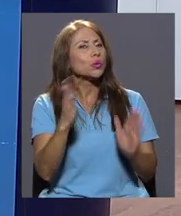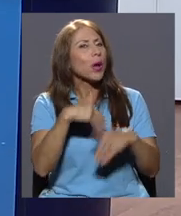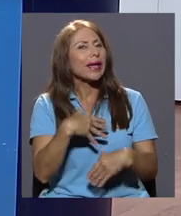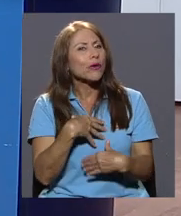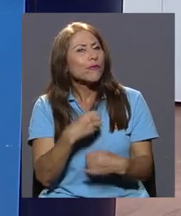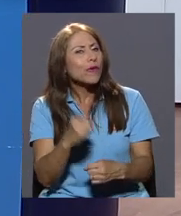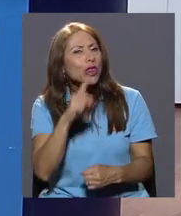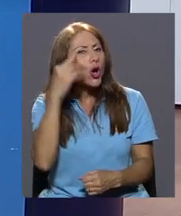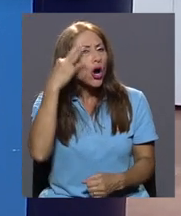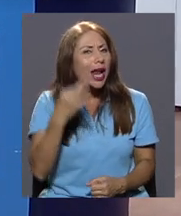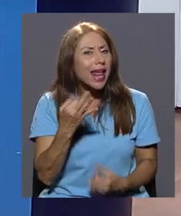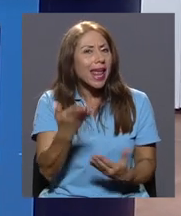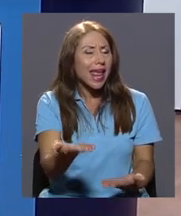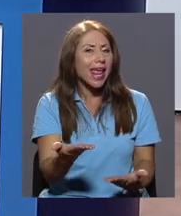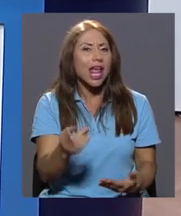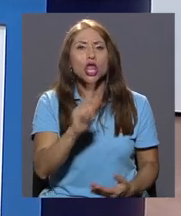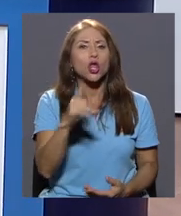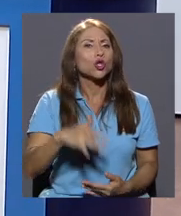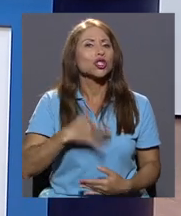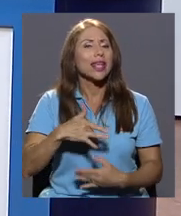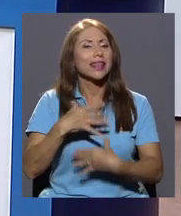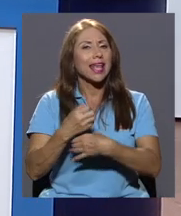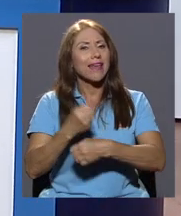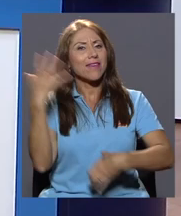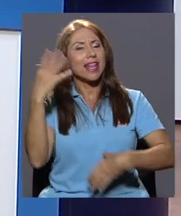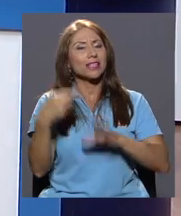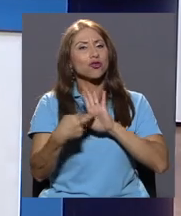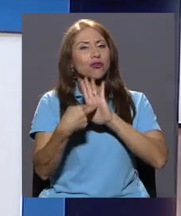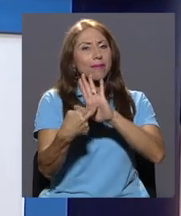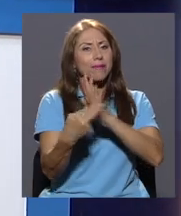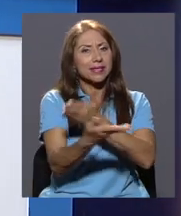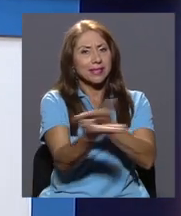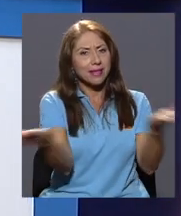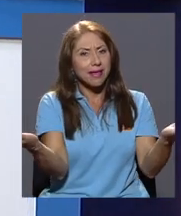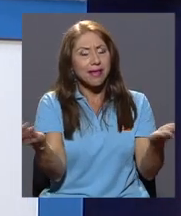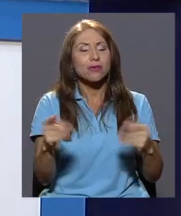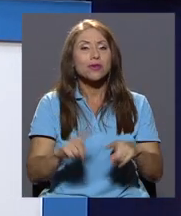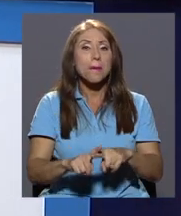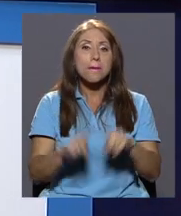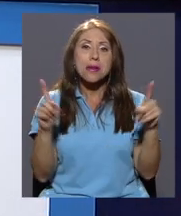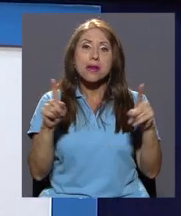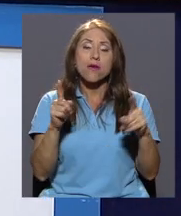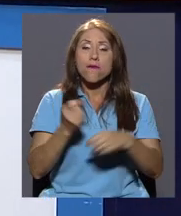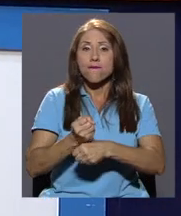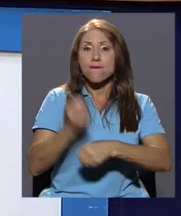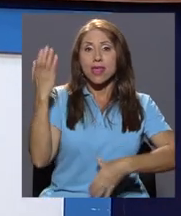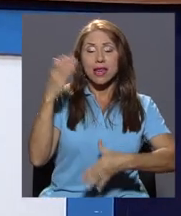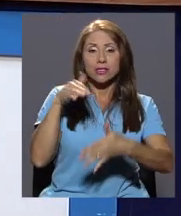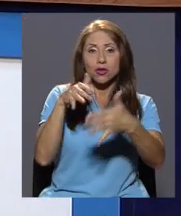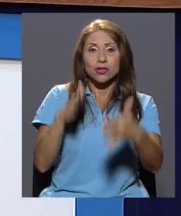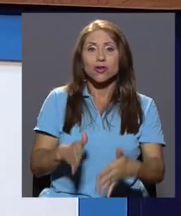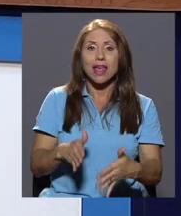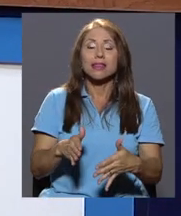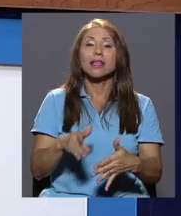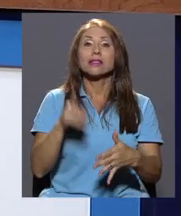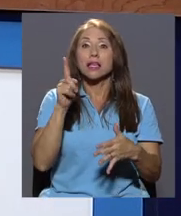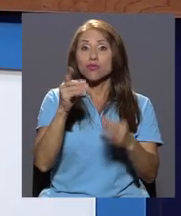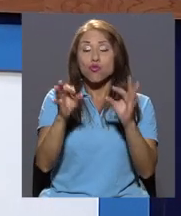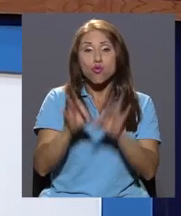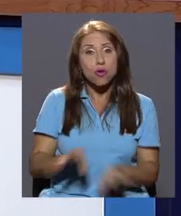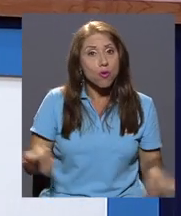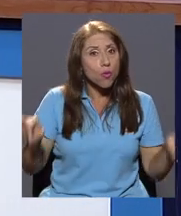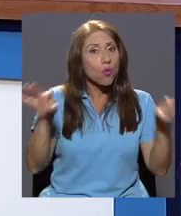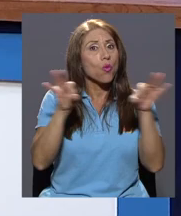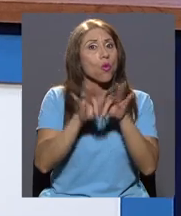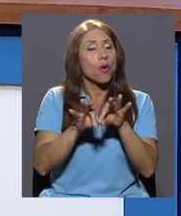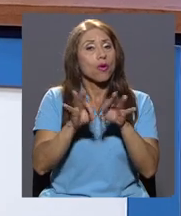o tal vez no sienten que la federación lo representa a ellos. Sin embargo, la Federación de Estudiantes es un órgano bastante